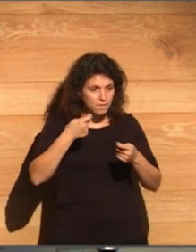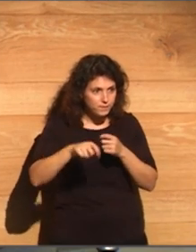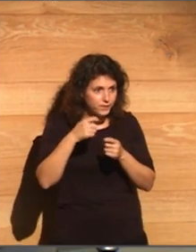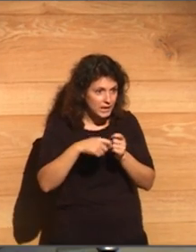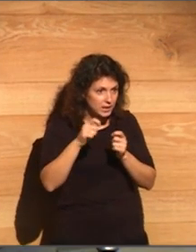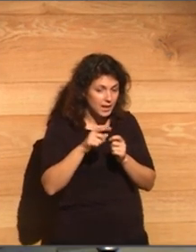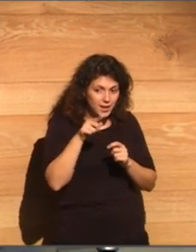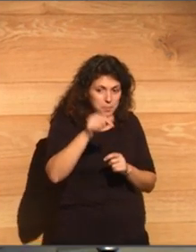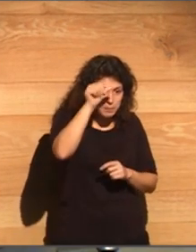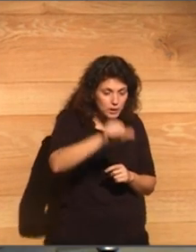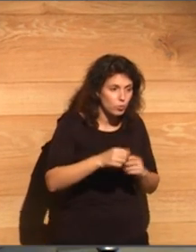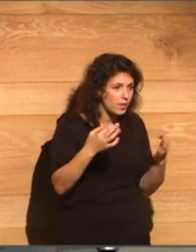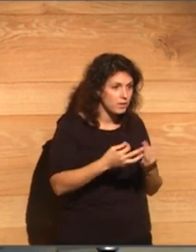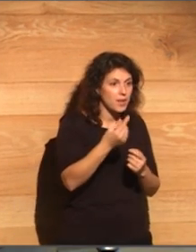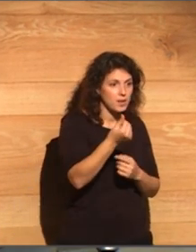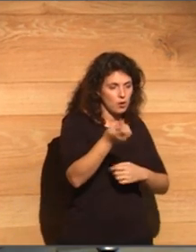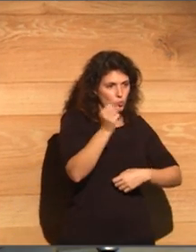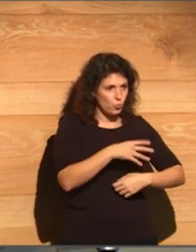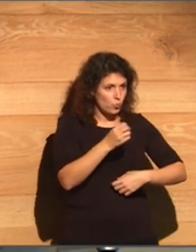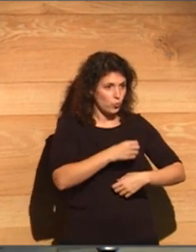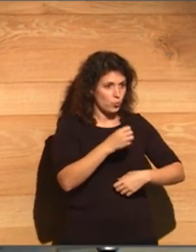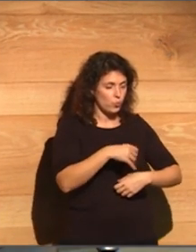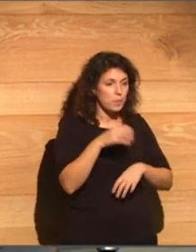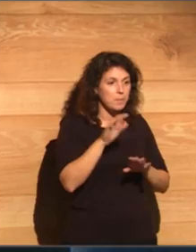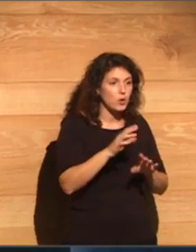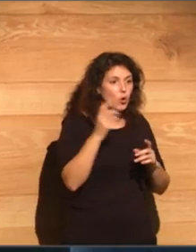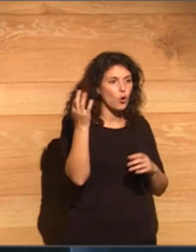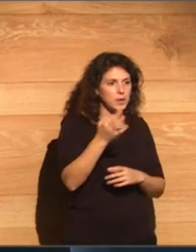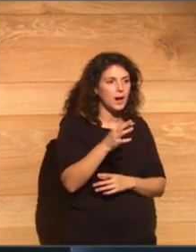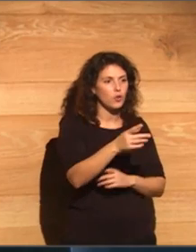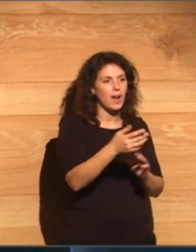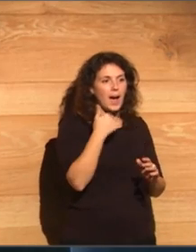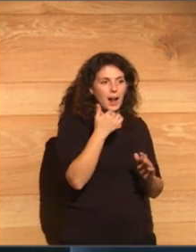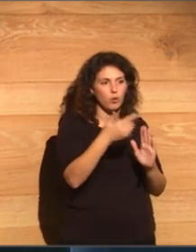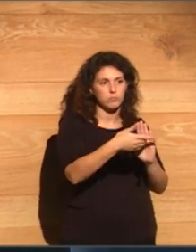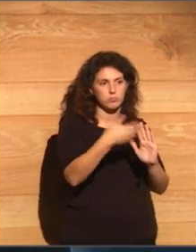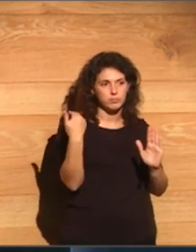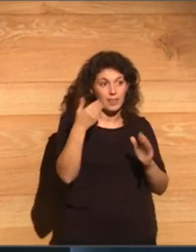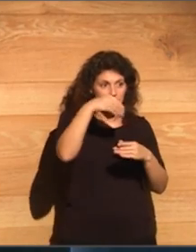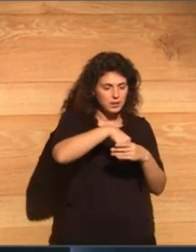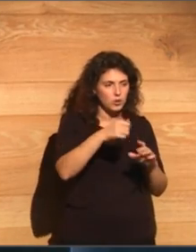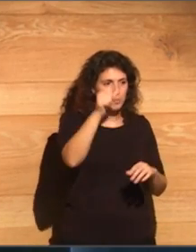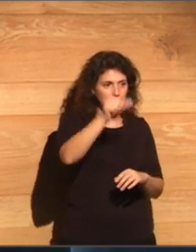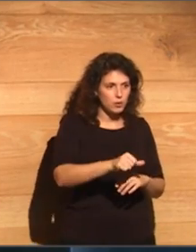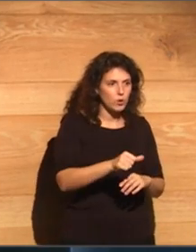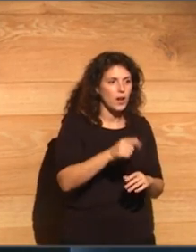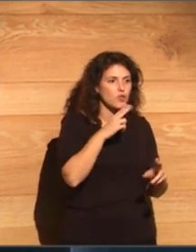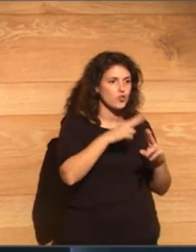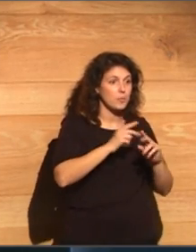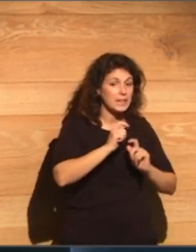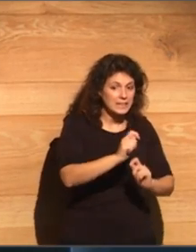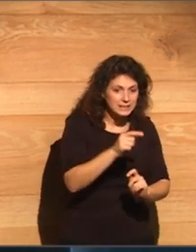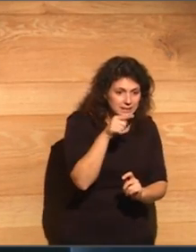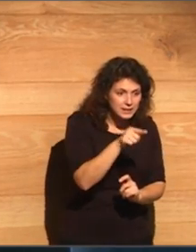película y con lo cual ganar mucho dinero, pero le obligaron a quitar una cosa que, si recordáis, está en la película, que era una mención a que el